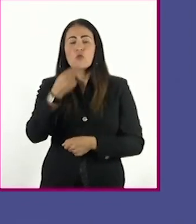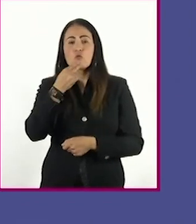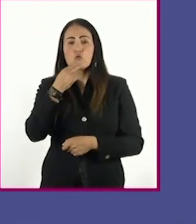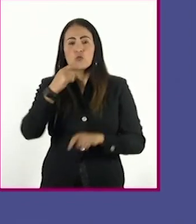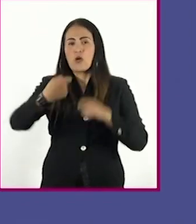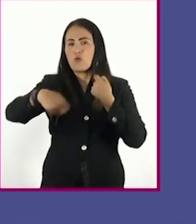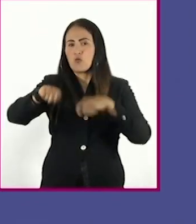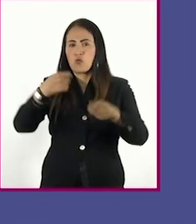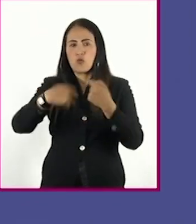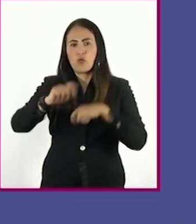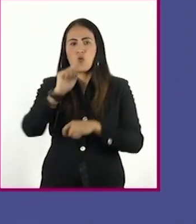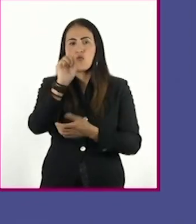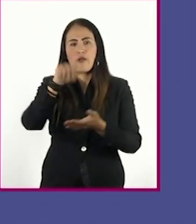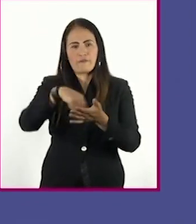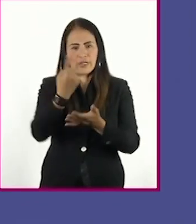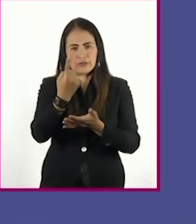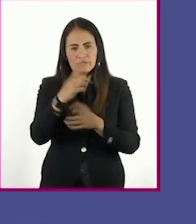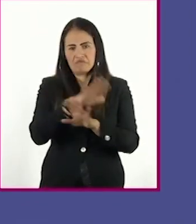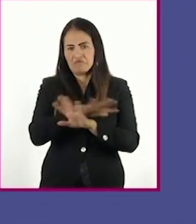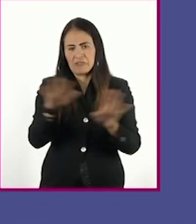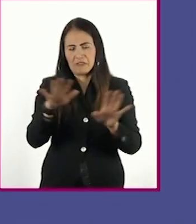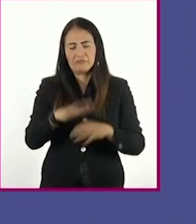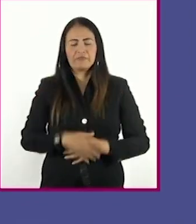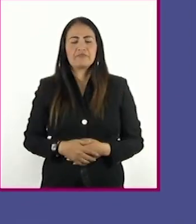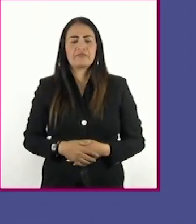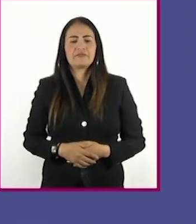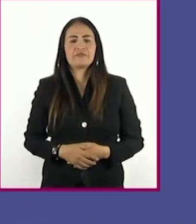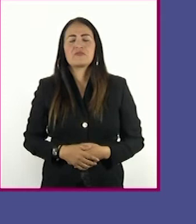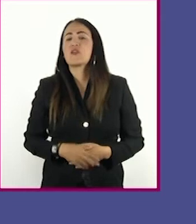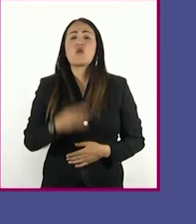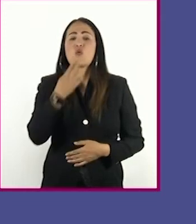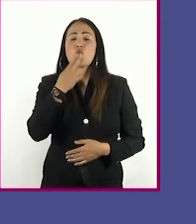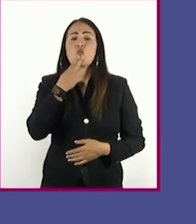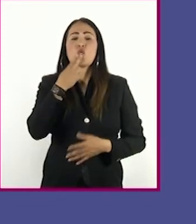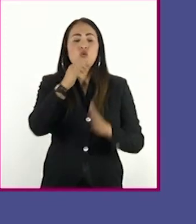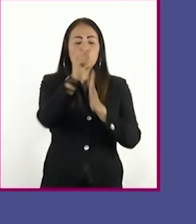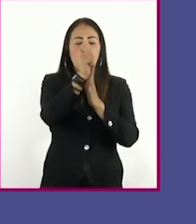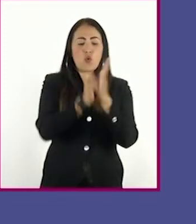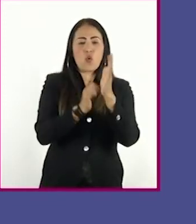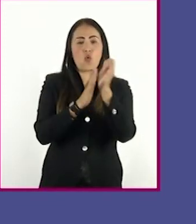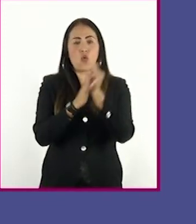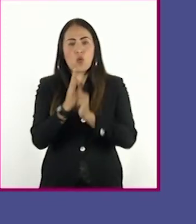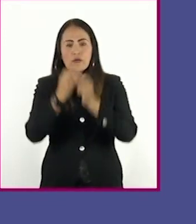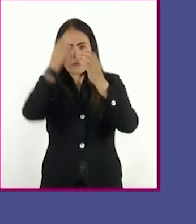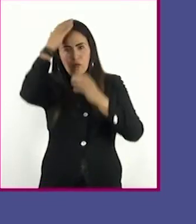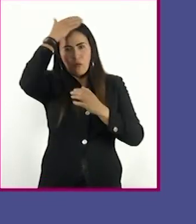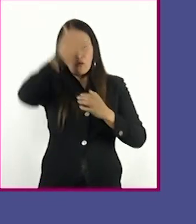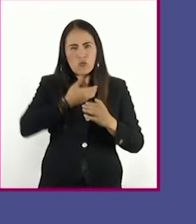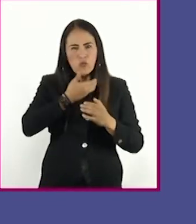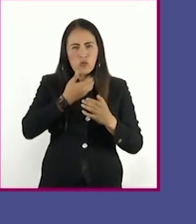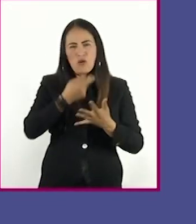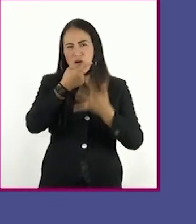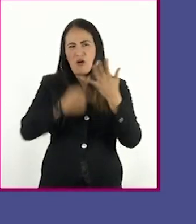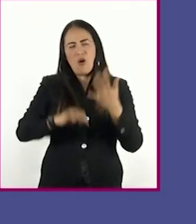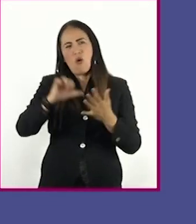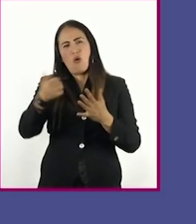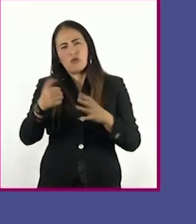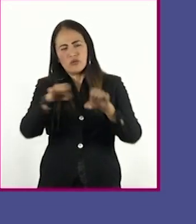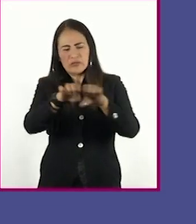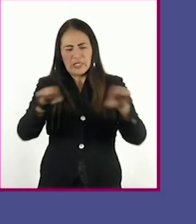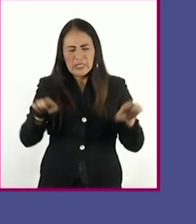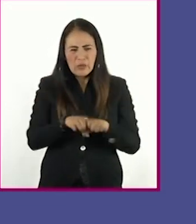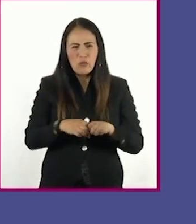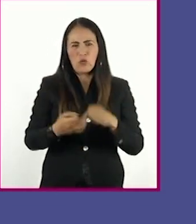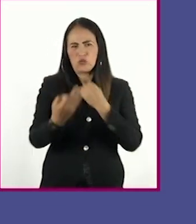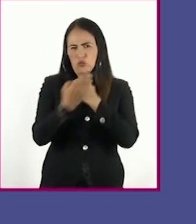solo uso. Dice, el uso de guantes, máscaras, batas y otros equipos de protección